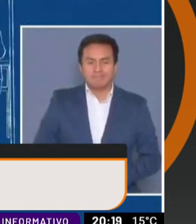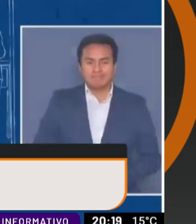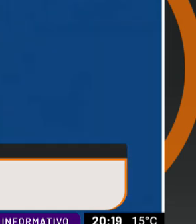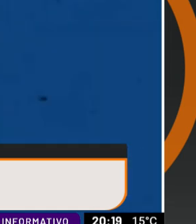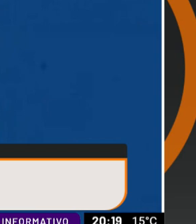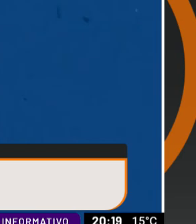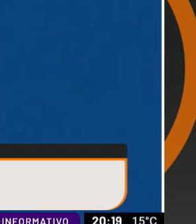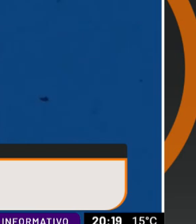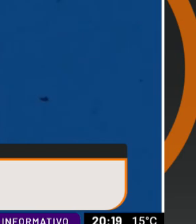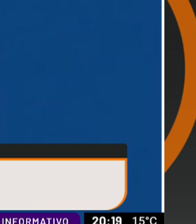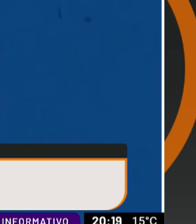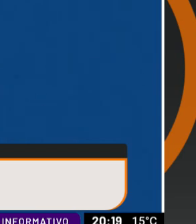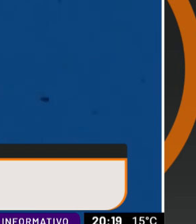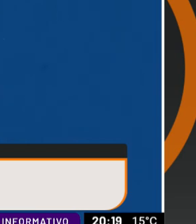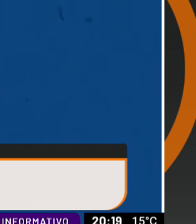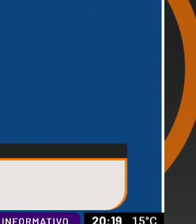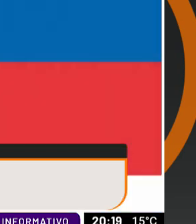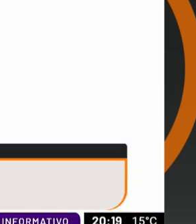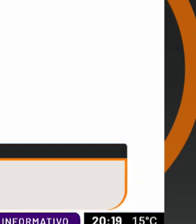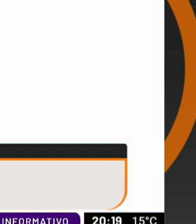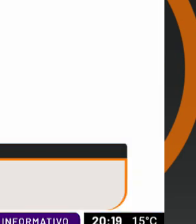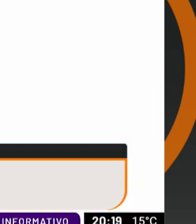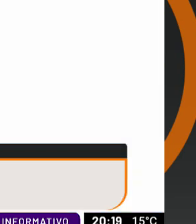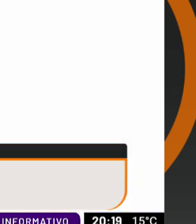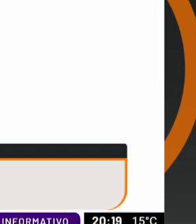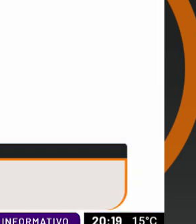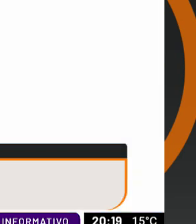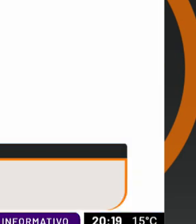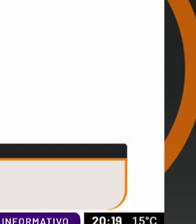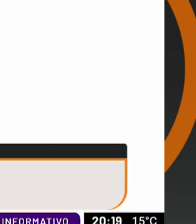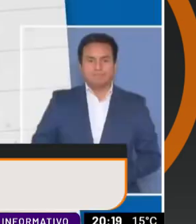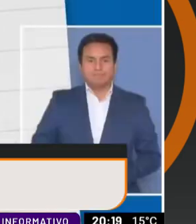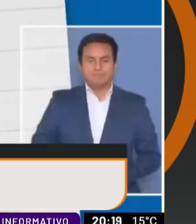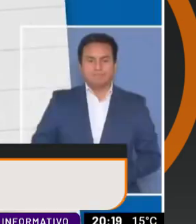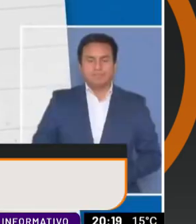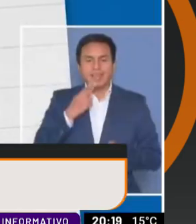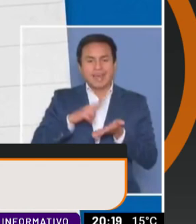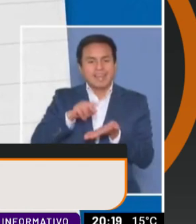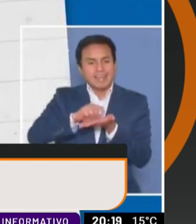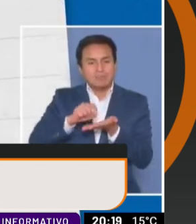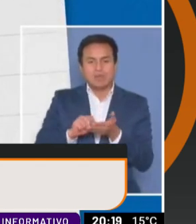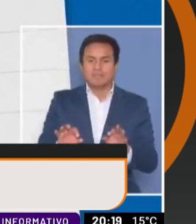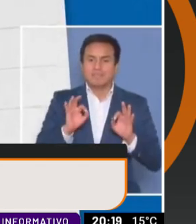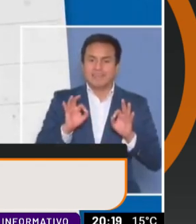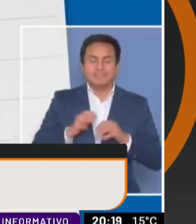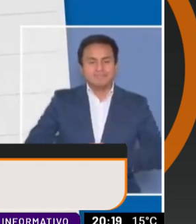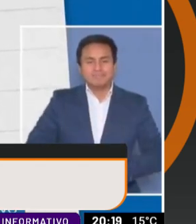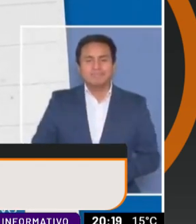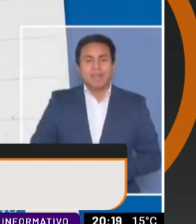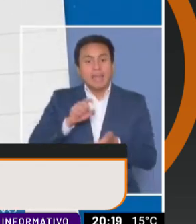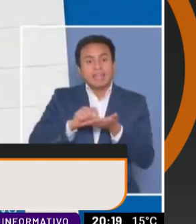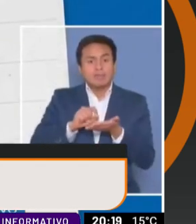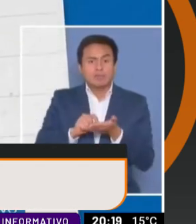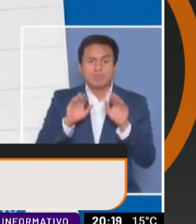porque tal cual vos decís se eligen consejeros constituyentes y ya el nombre suena extraño normalmente cuando